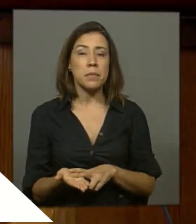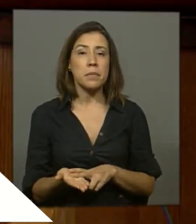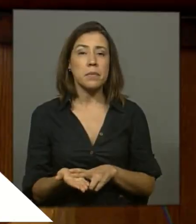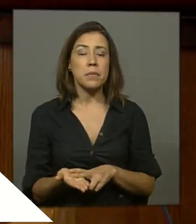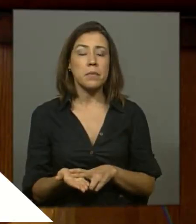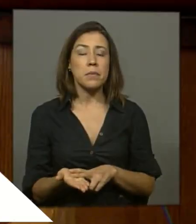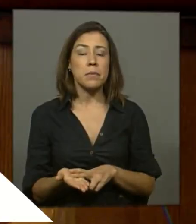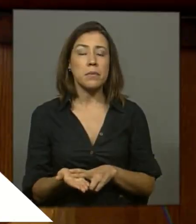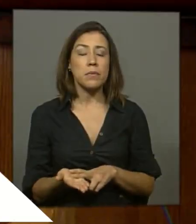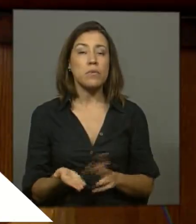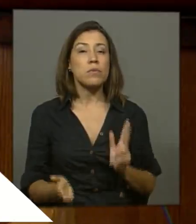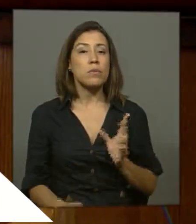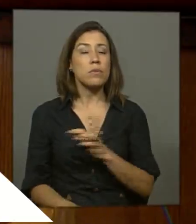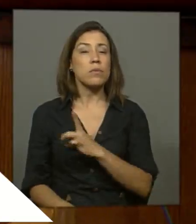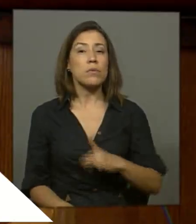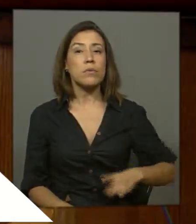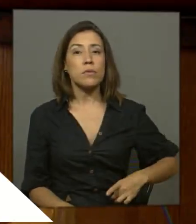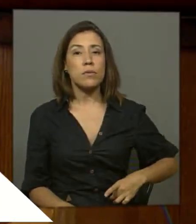señor